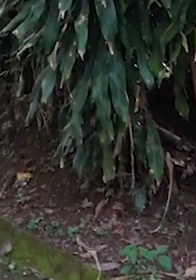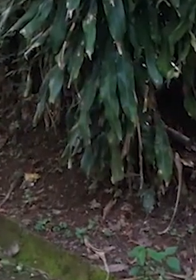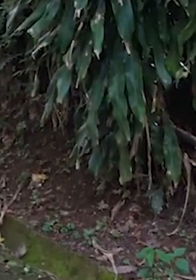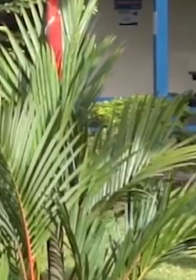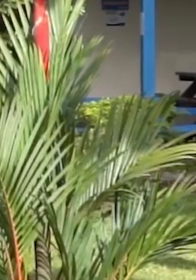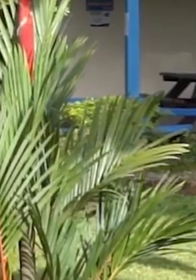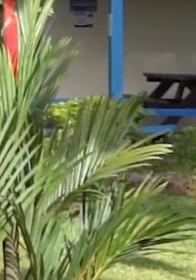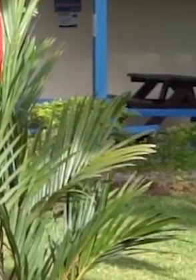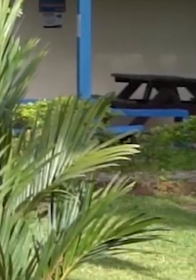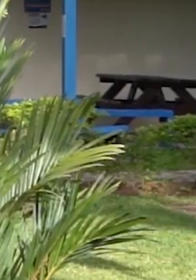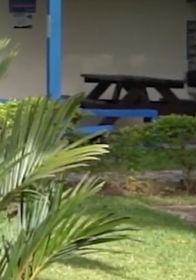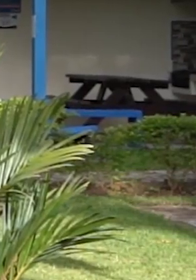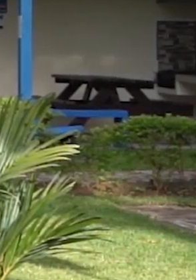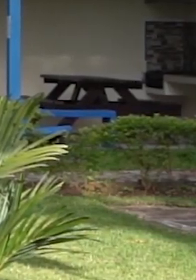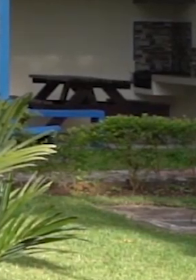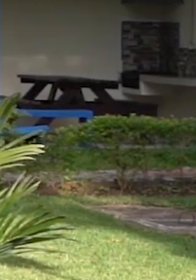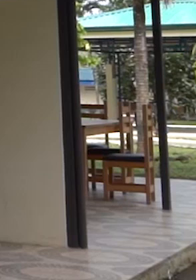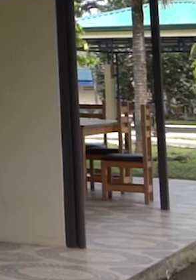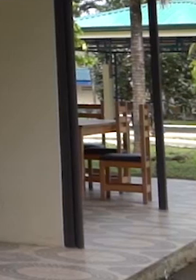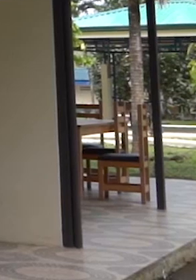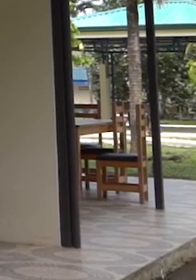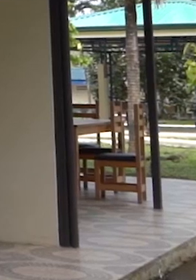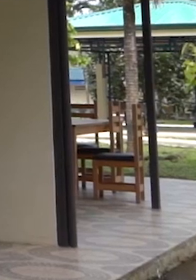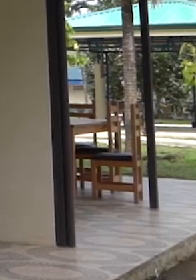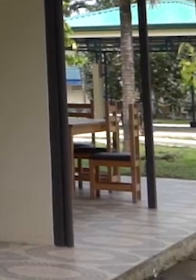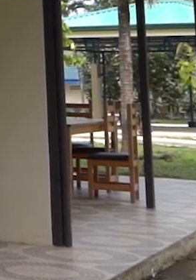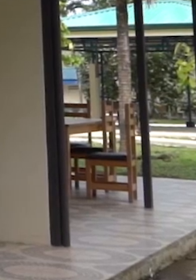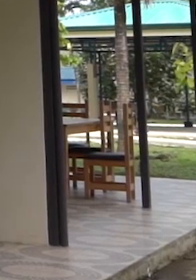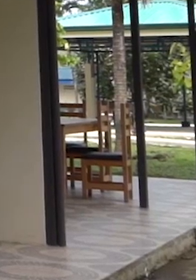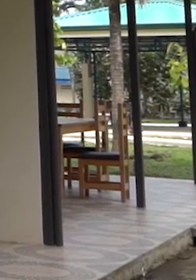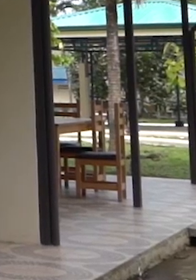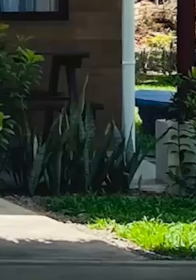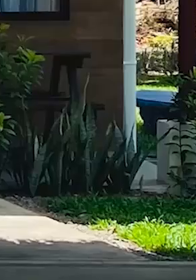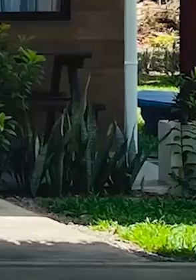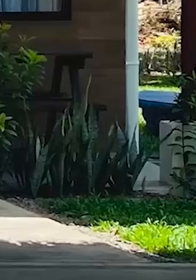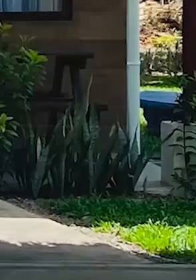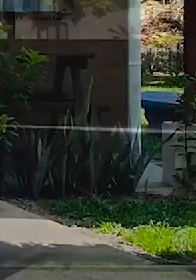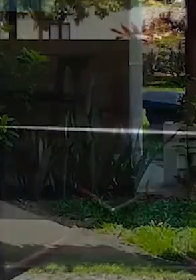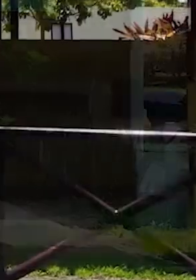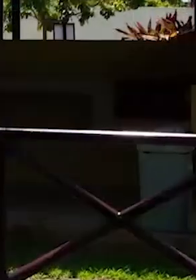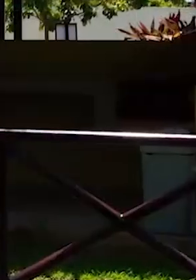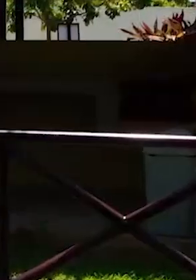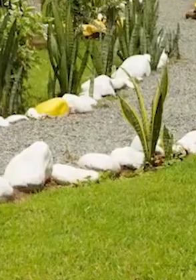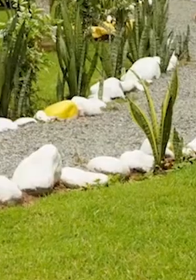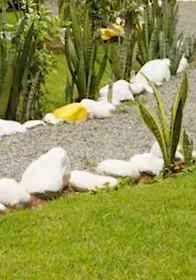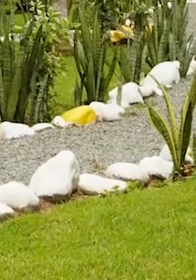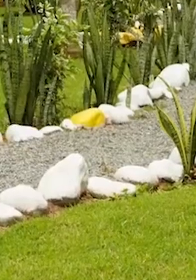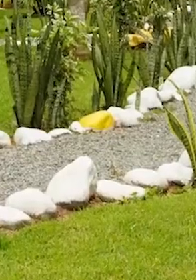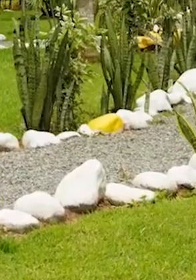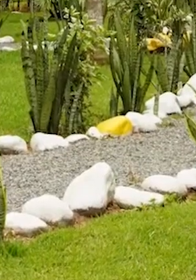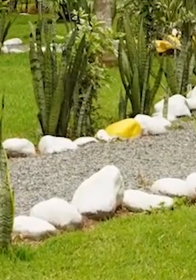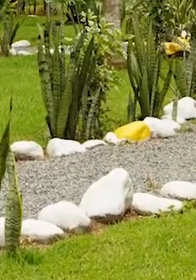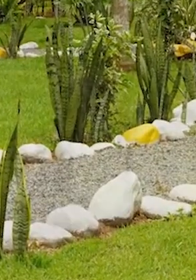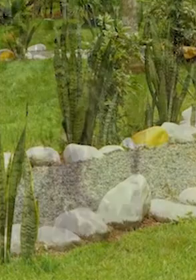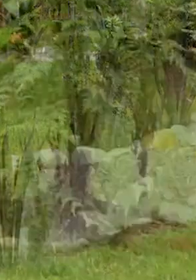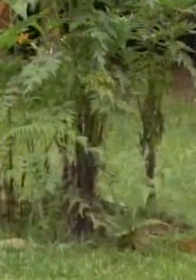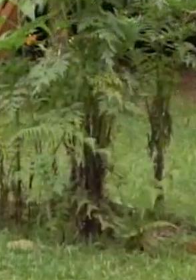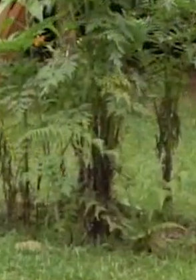en Brasilito, San Carlos, Cahuita y Pérez